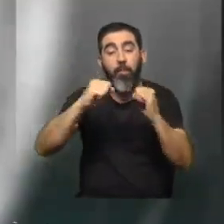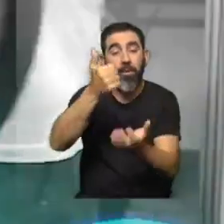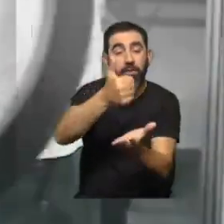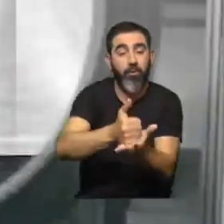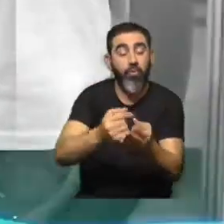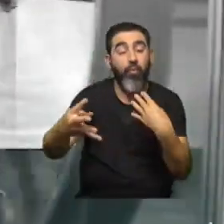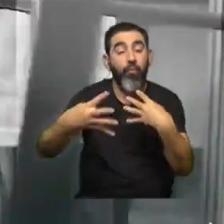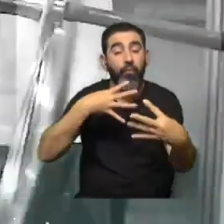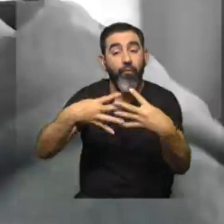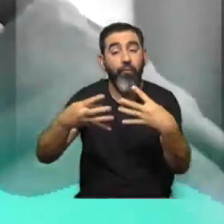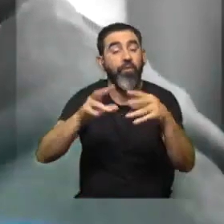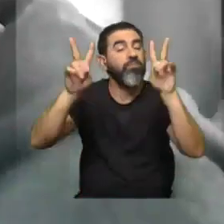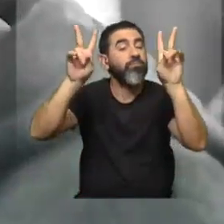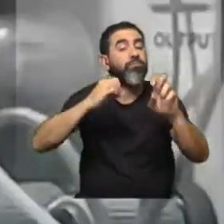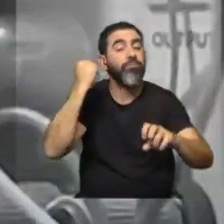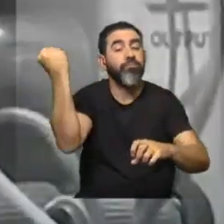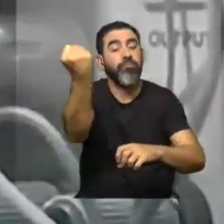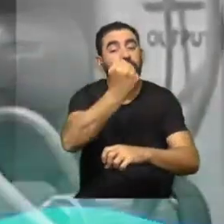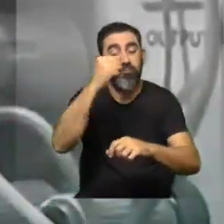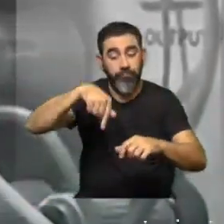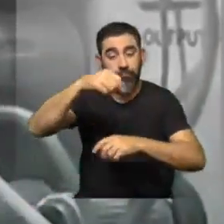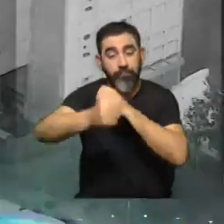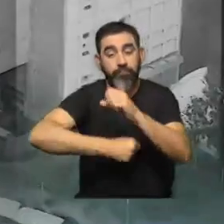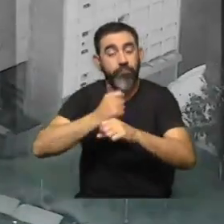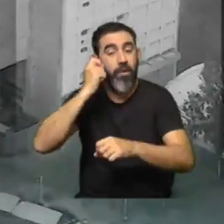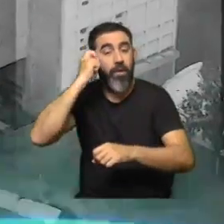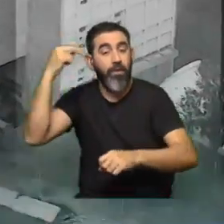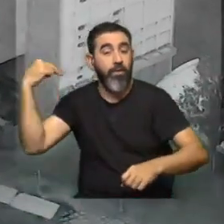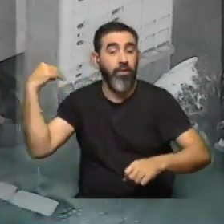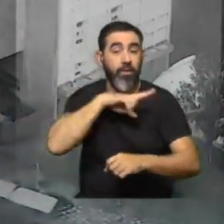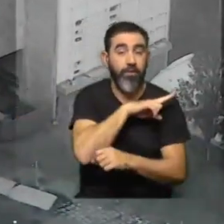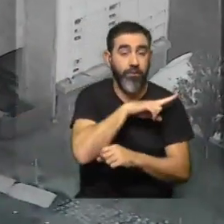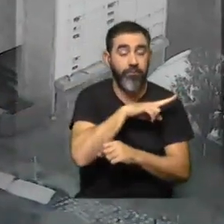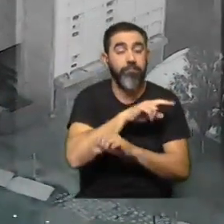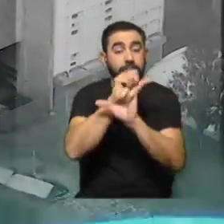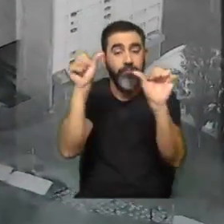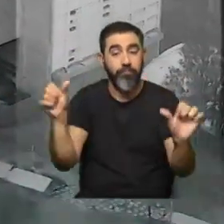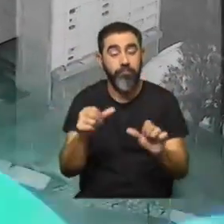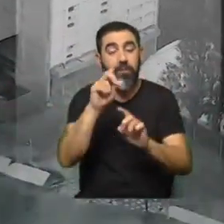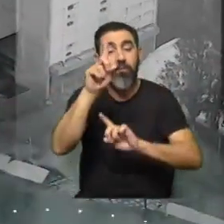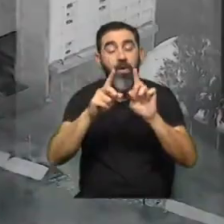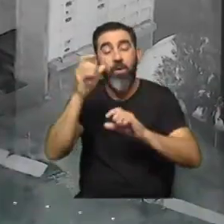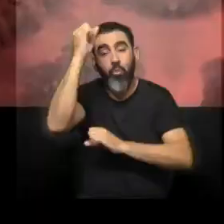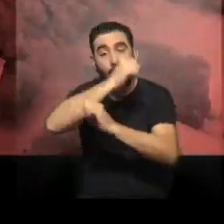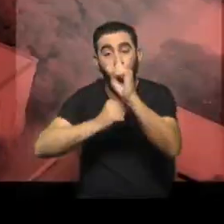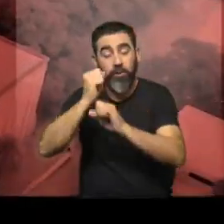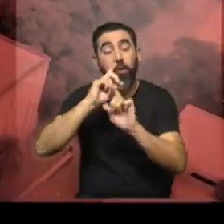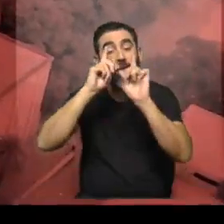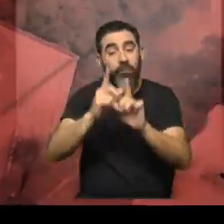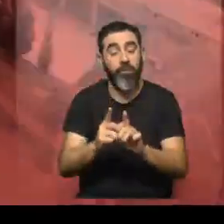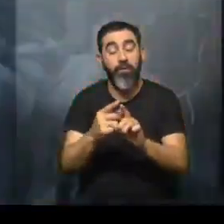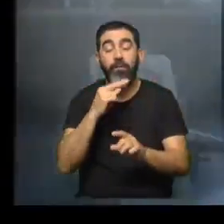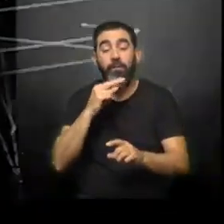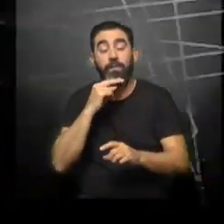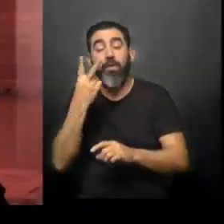feria, cuyo tema central este año es la inteligencia artificial, se realizará en Facultad de Ingeniería y también el